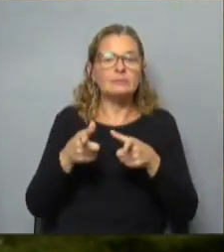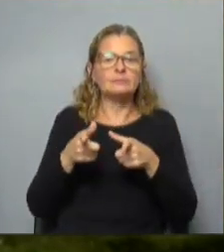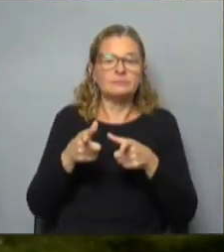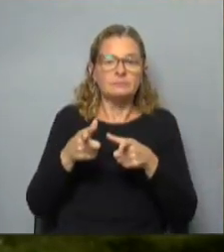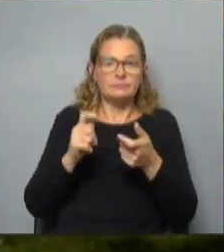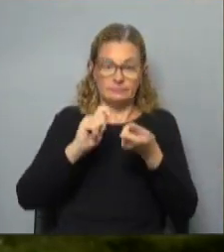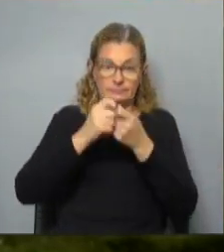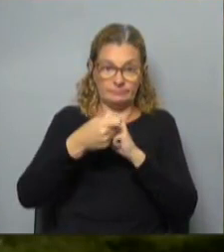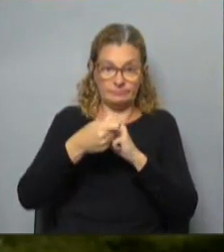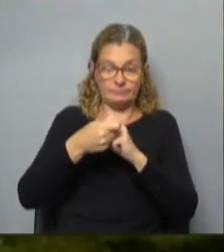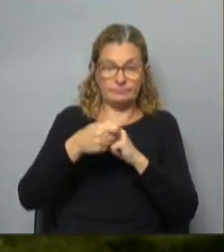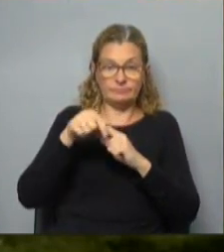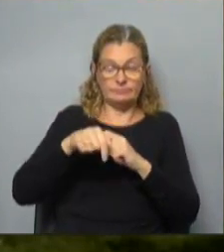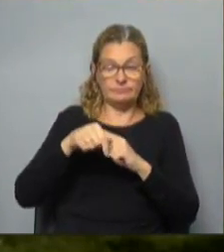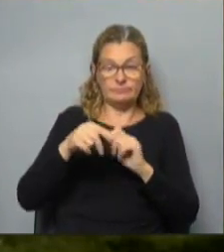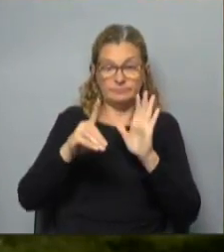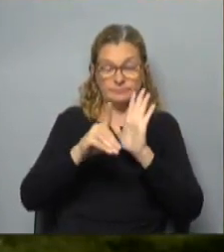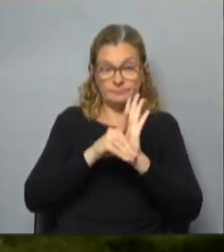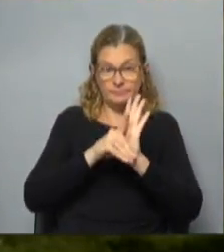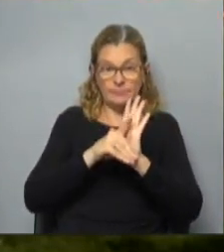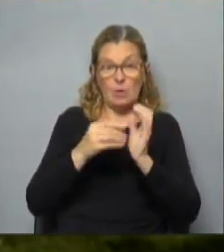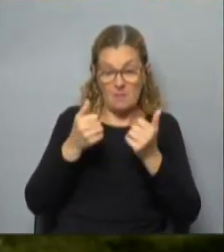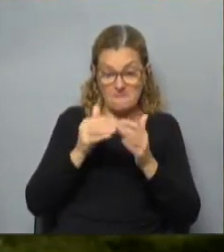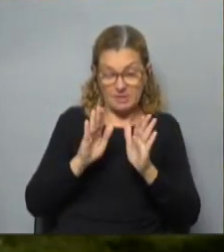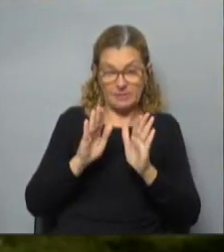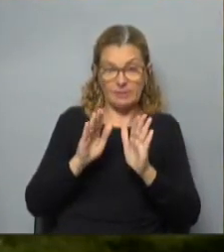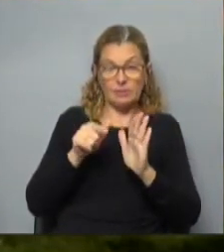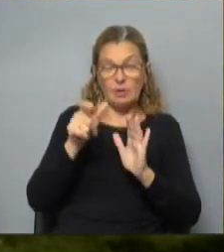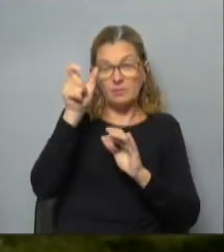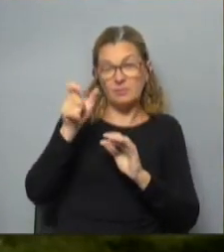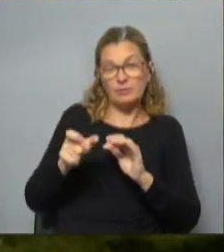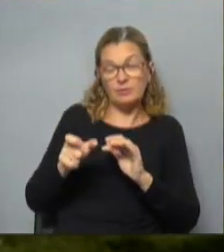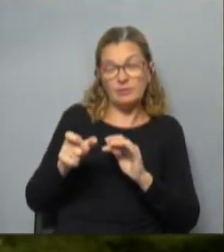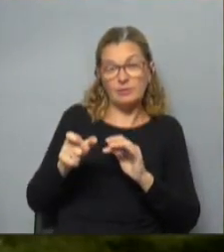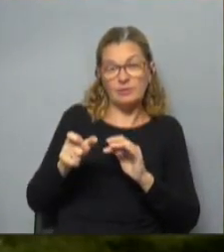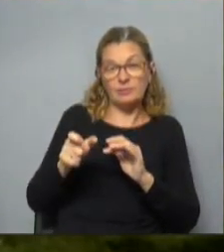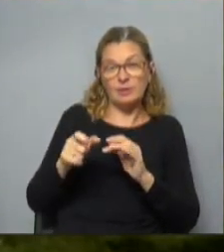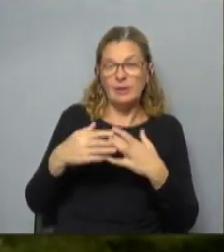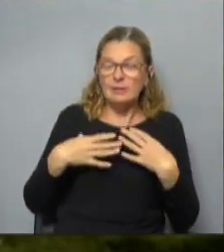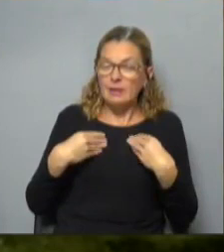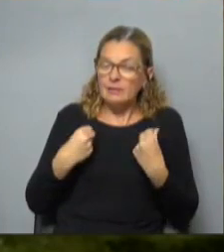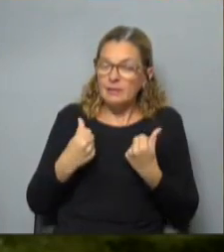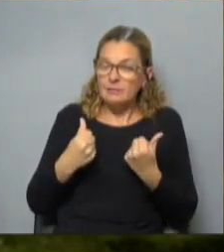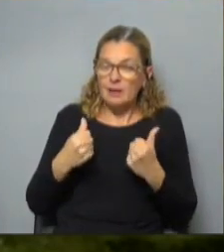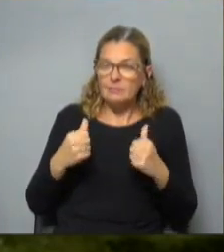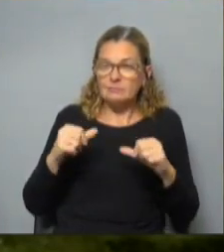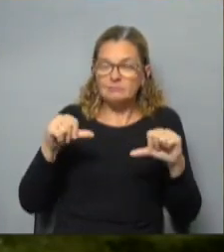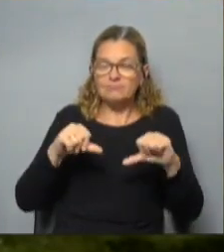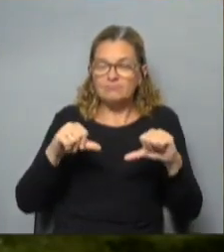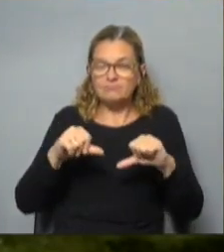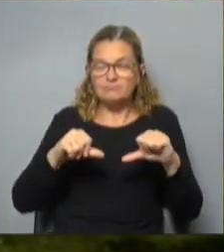que se modifican a partir de este decreto cuando tome vigencia tiene que ver con las personas que presenten síntomas de la enfermedad